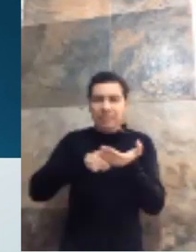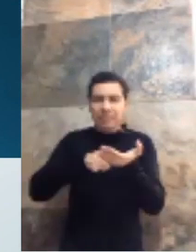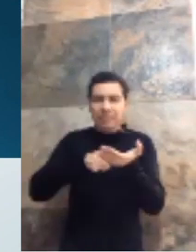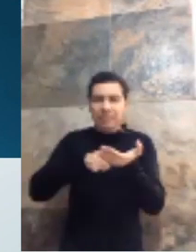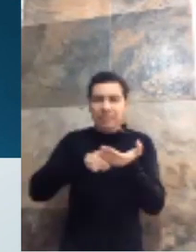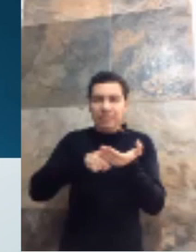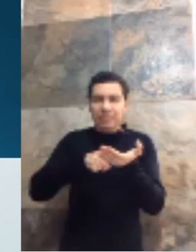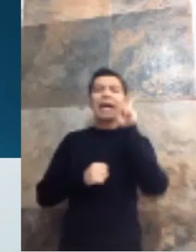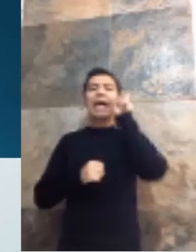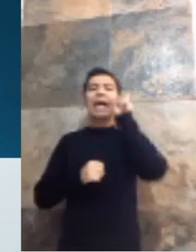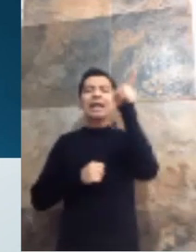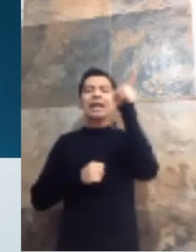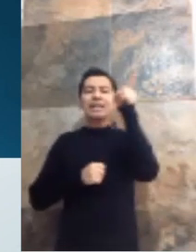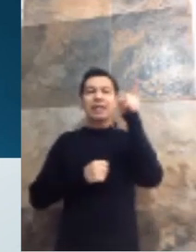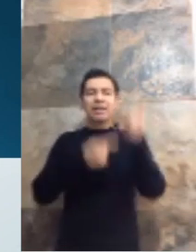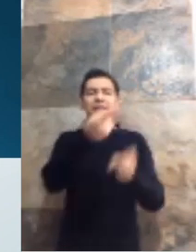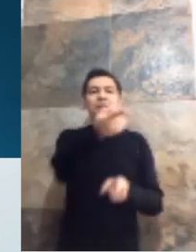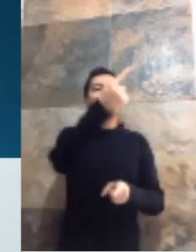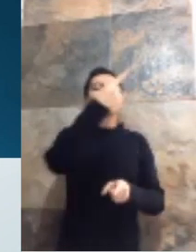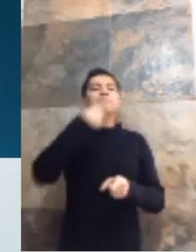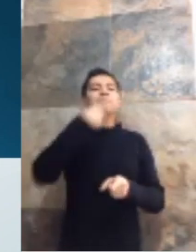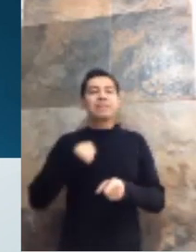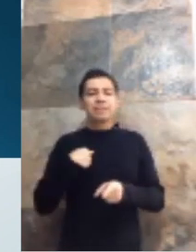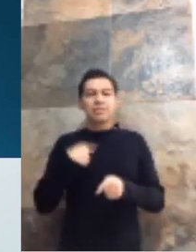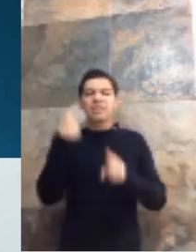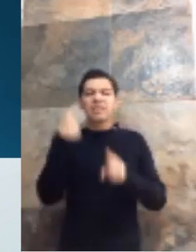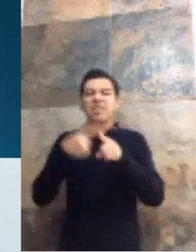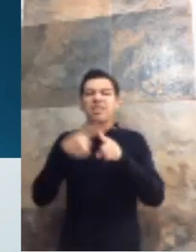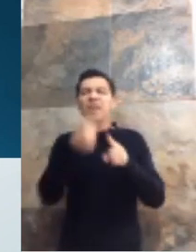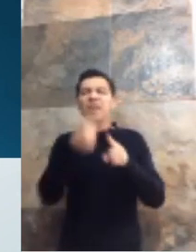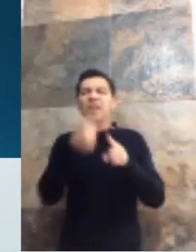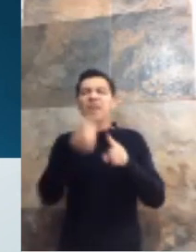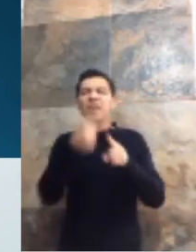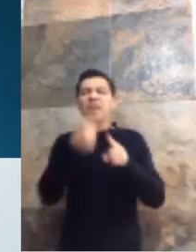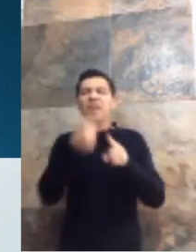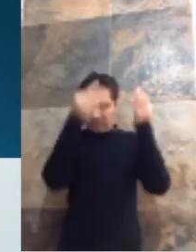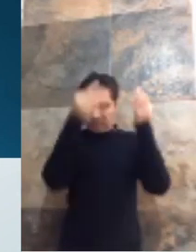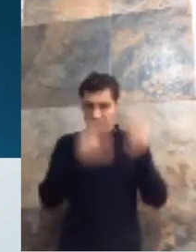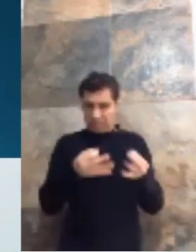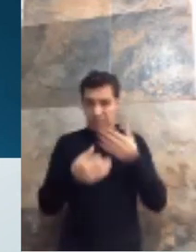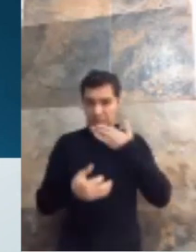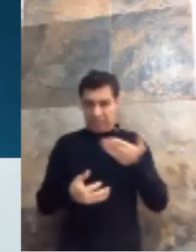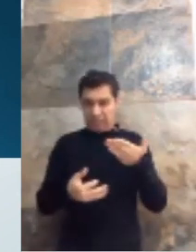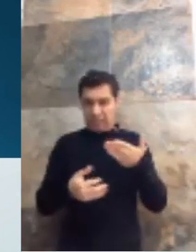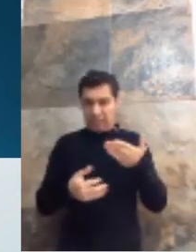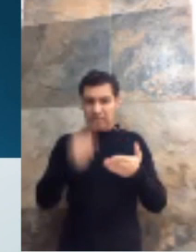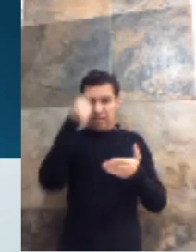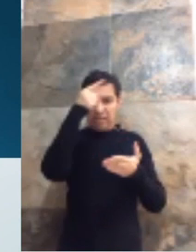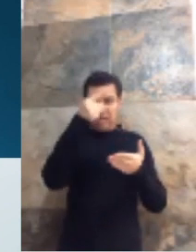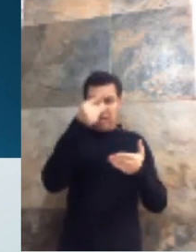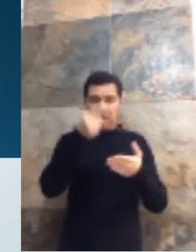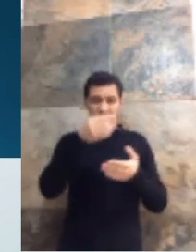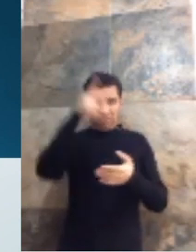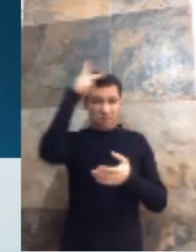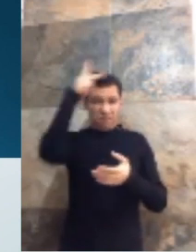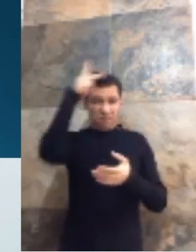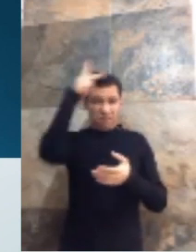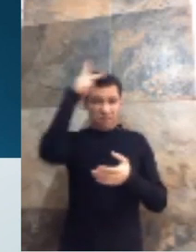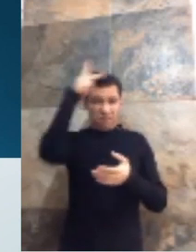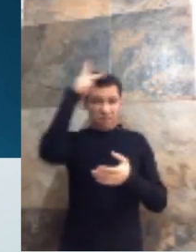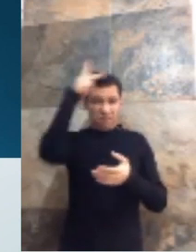que me permitirían entender si lo que me está diciendo lo puedo creer o no lo puedo creer? Una de las